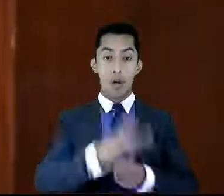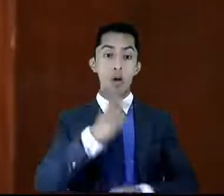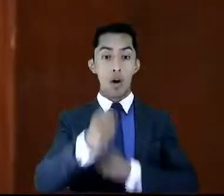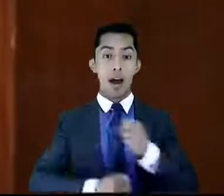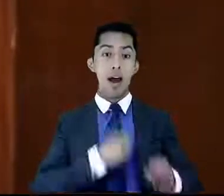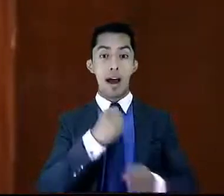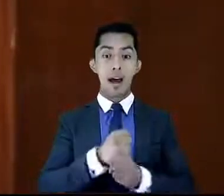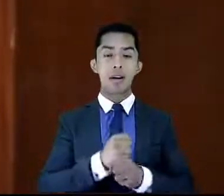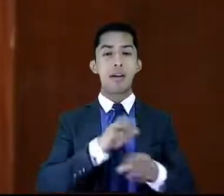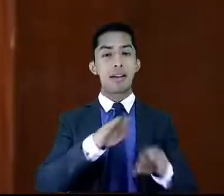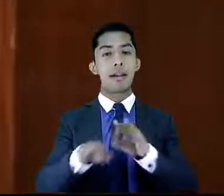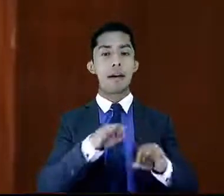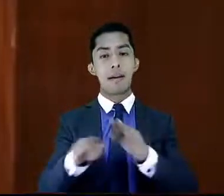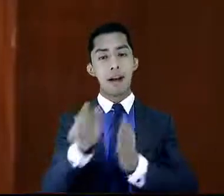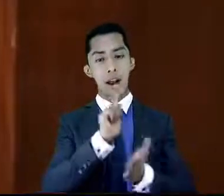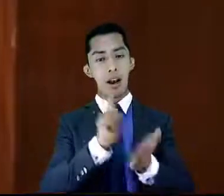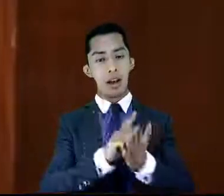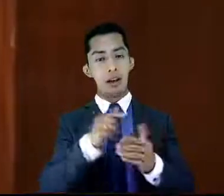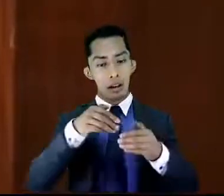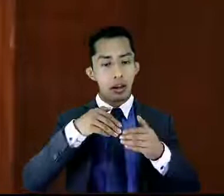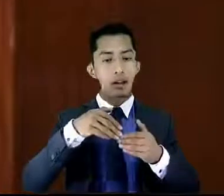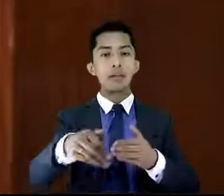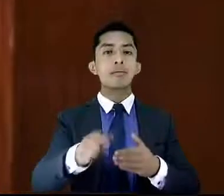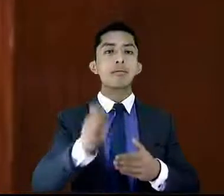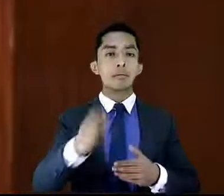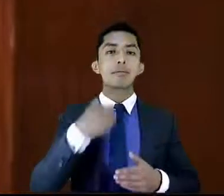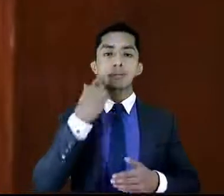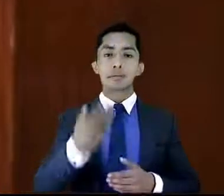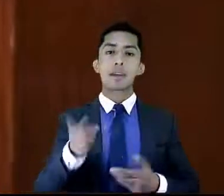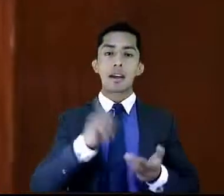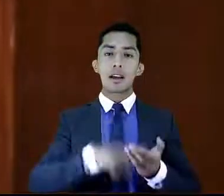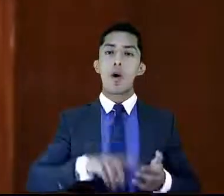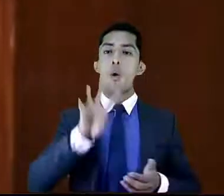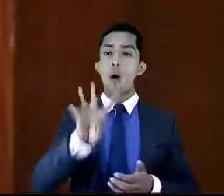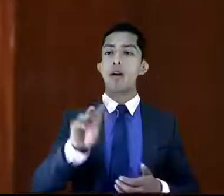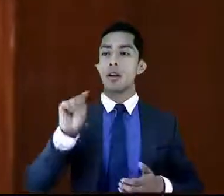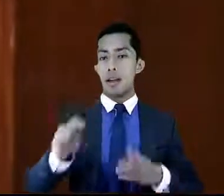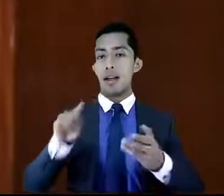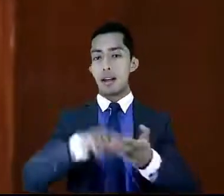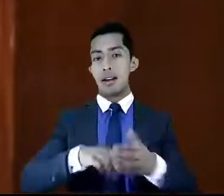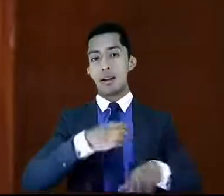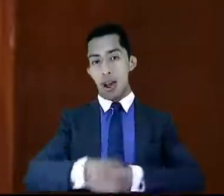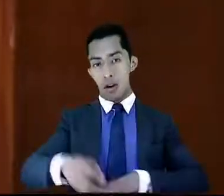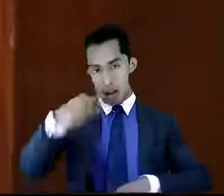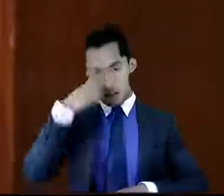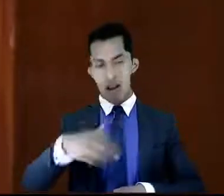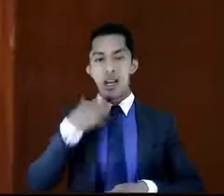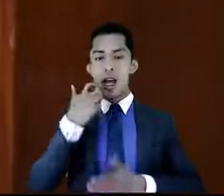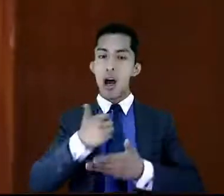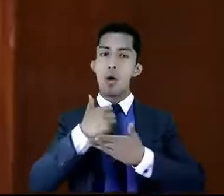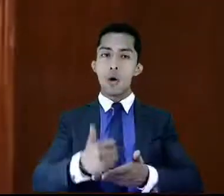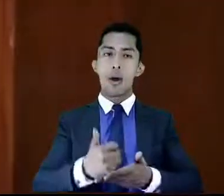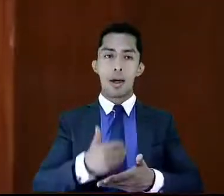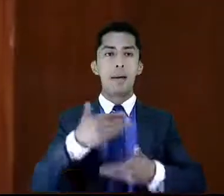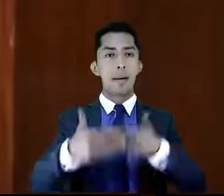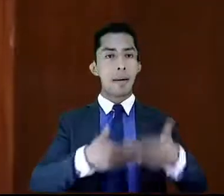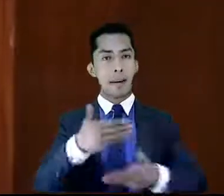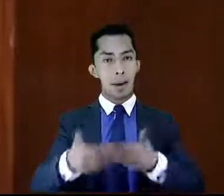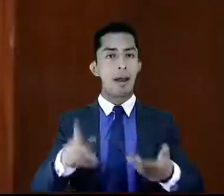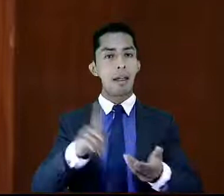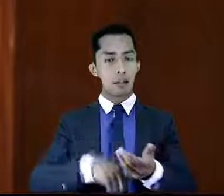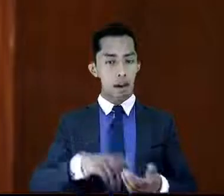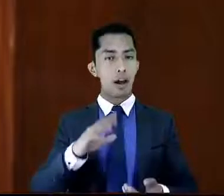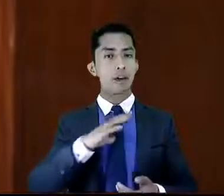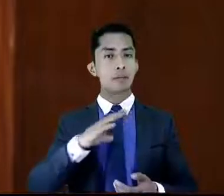que consolide la cuarta transformación en nuestra entidad, que a grosso modo englosa el